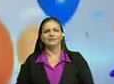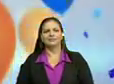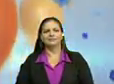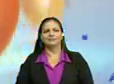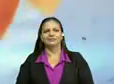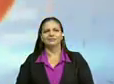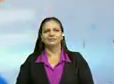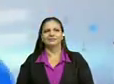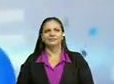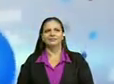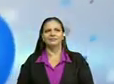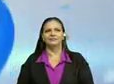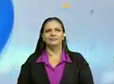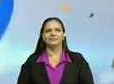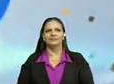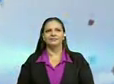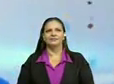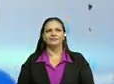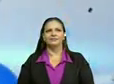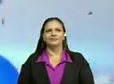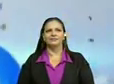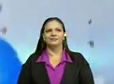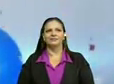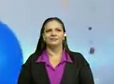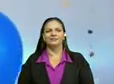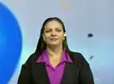guapa. Suelte su demonio por otros lados.